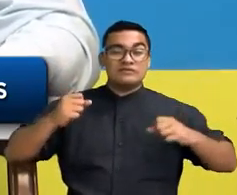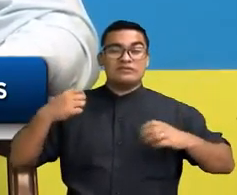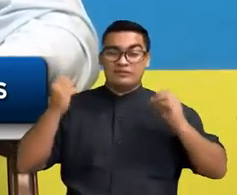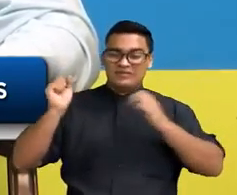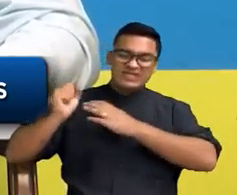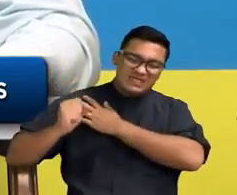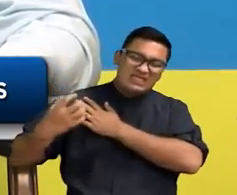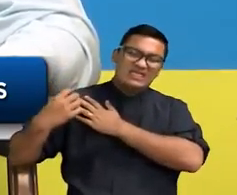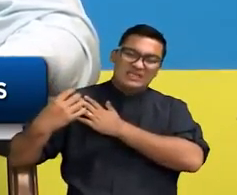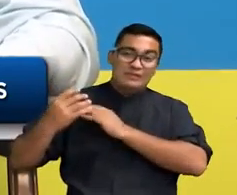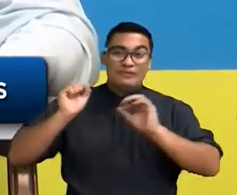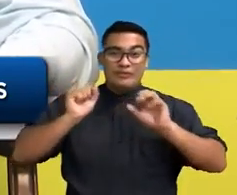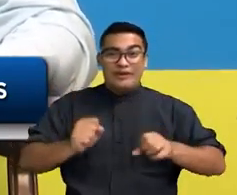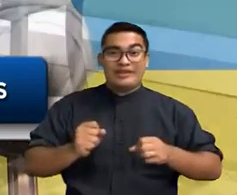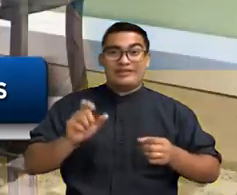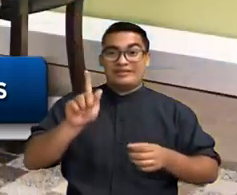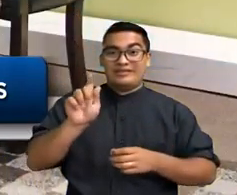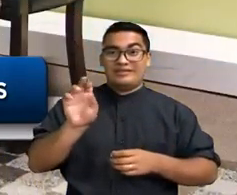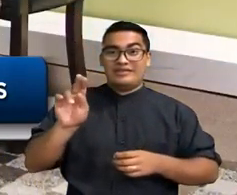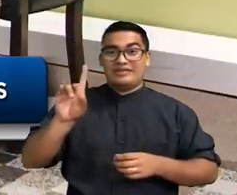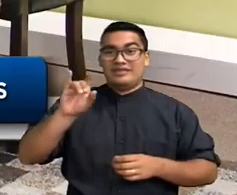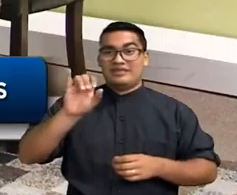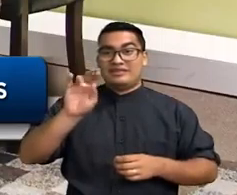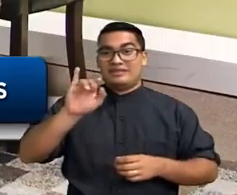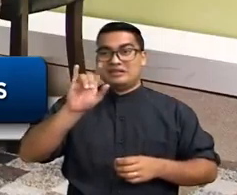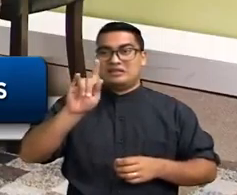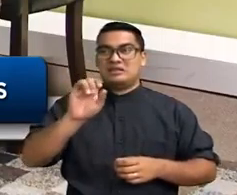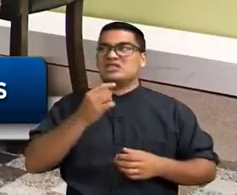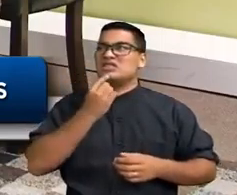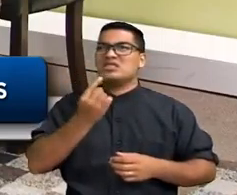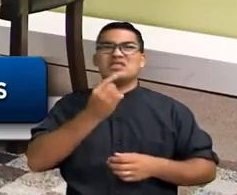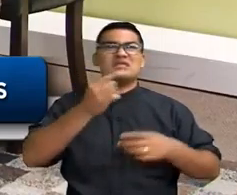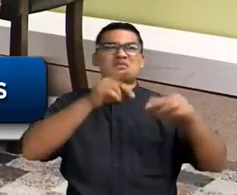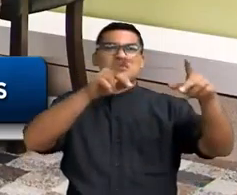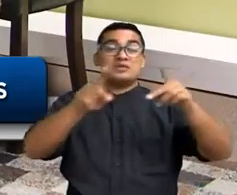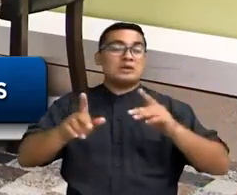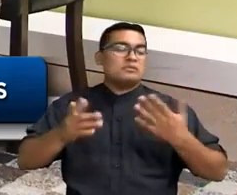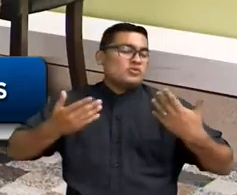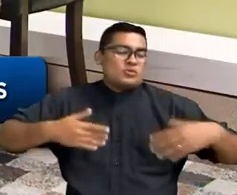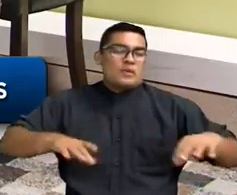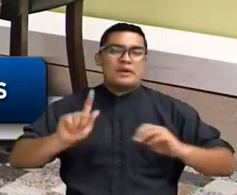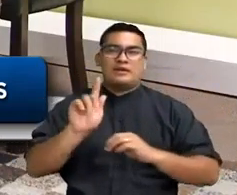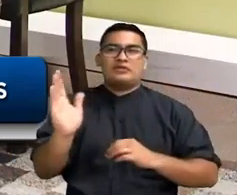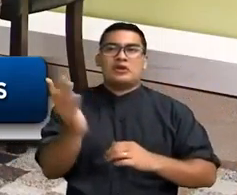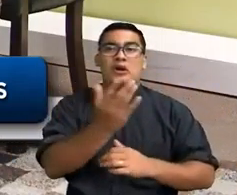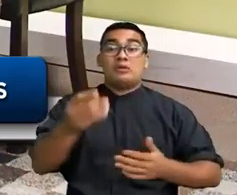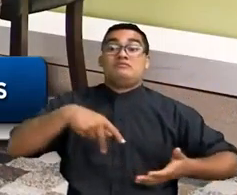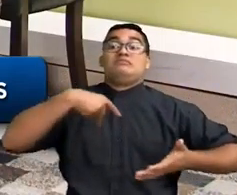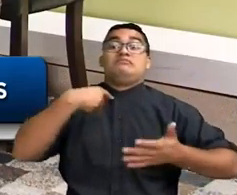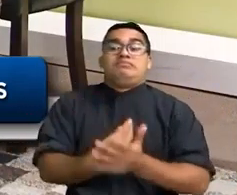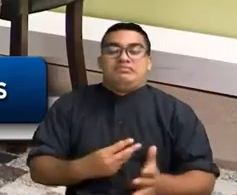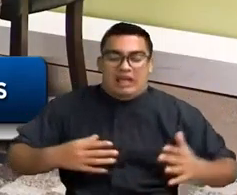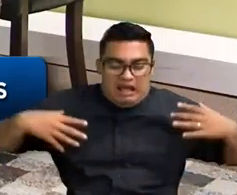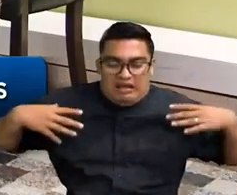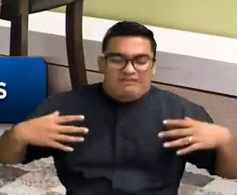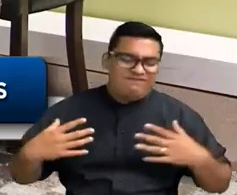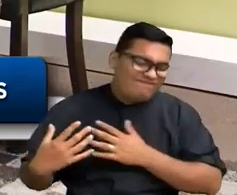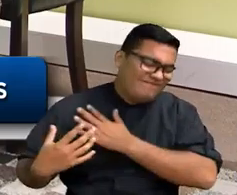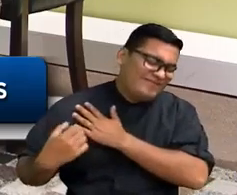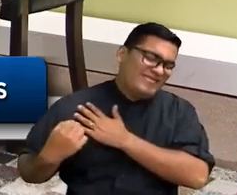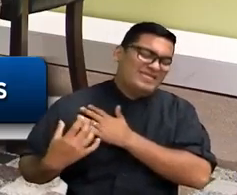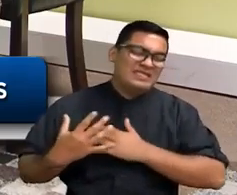es la tendinitis? Las tendinitis estamos expuestos todo si nos caemos, los seres humanos. Una lesión, un golpe. Sí,